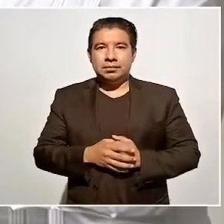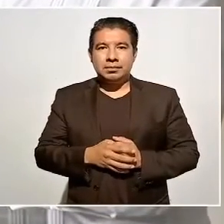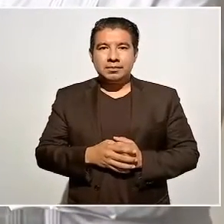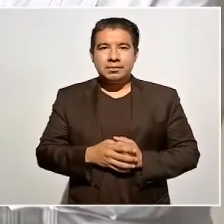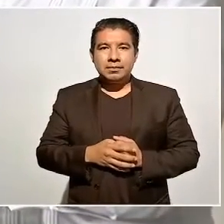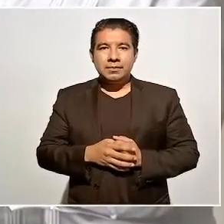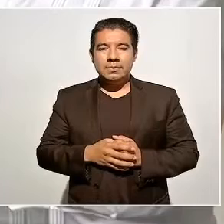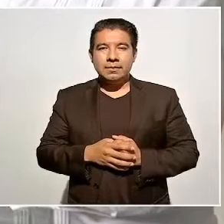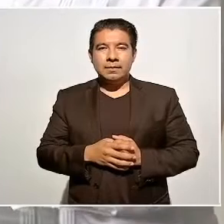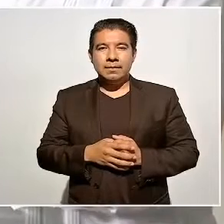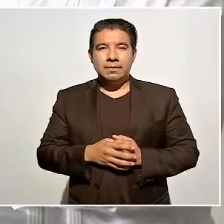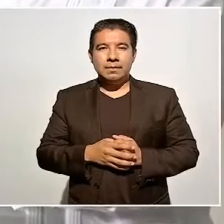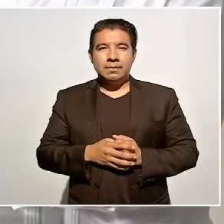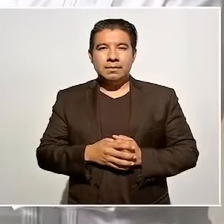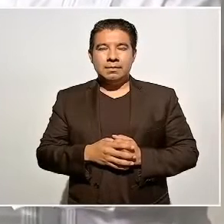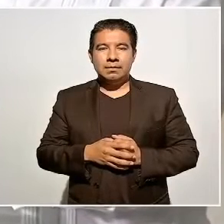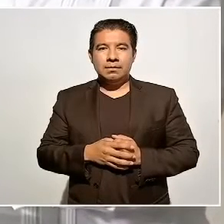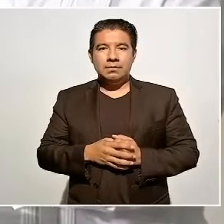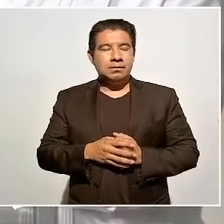Eso